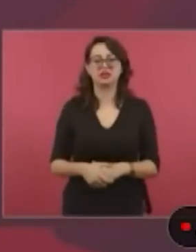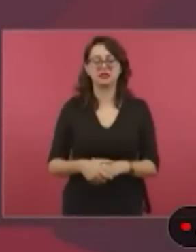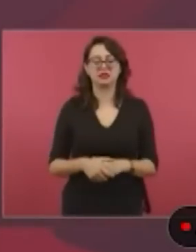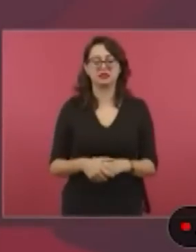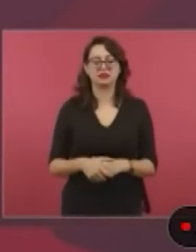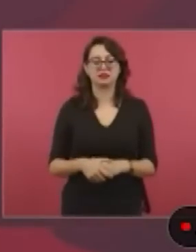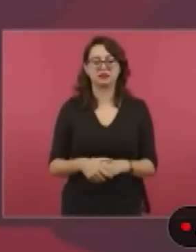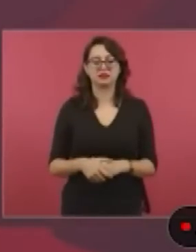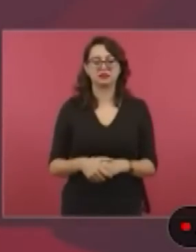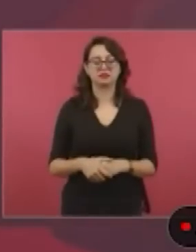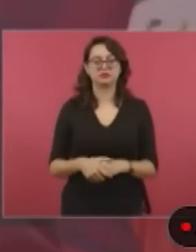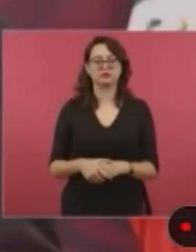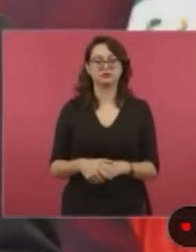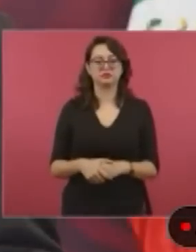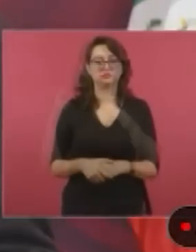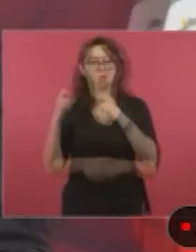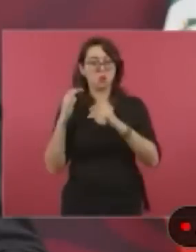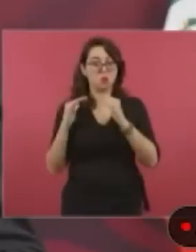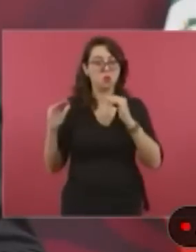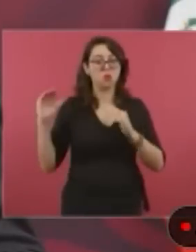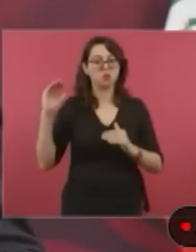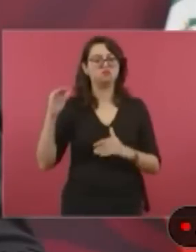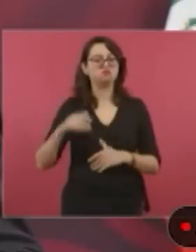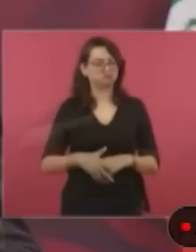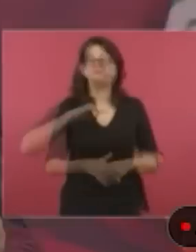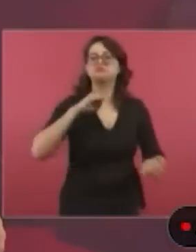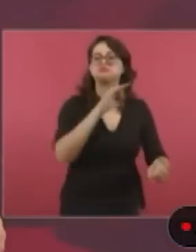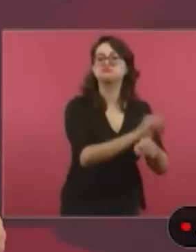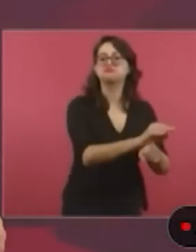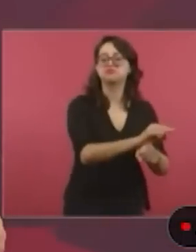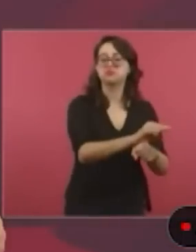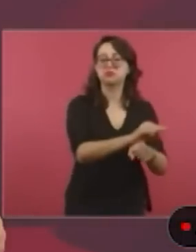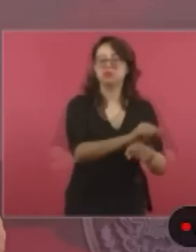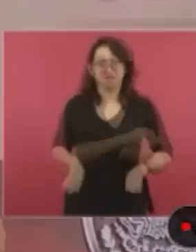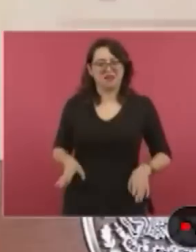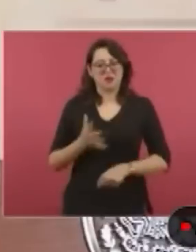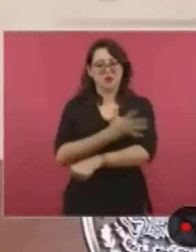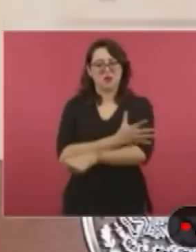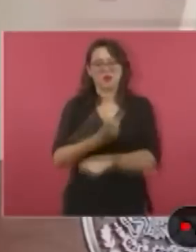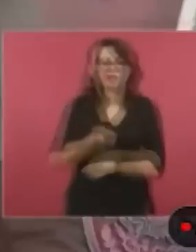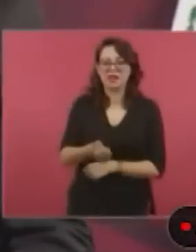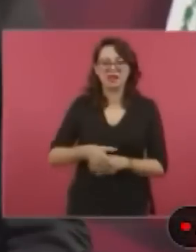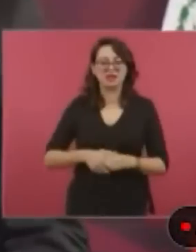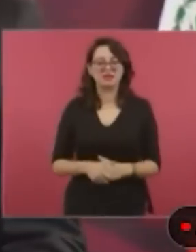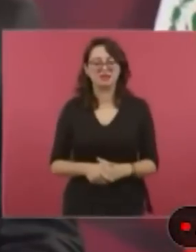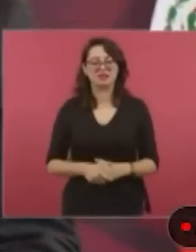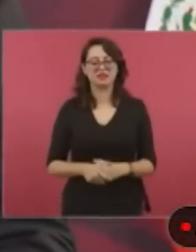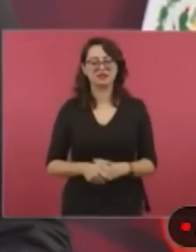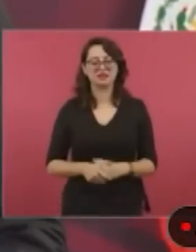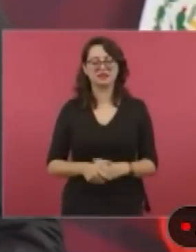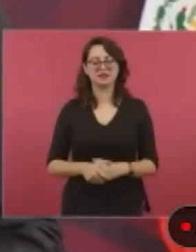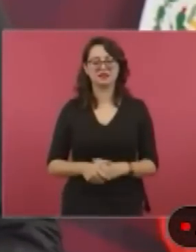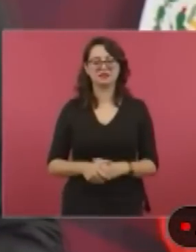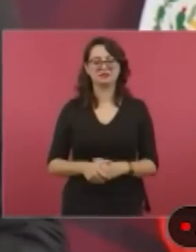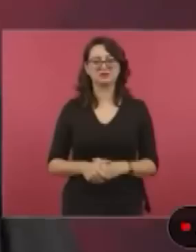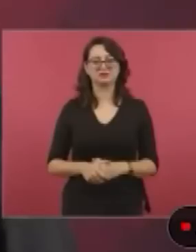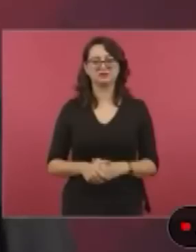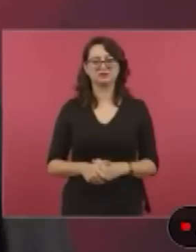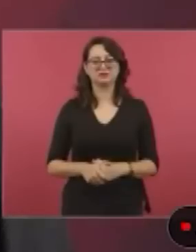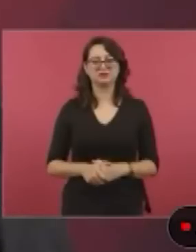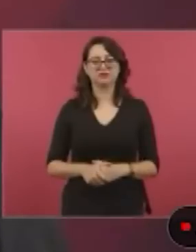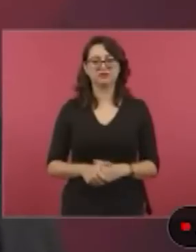a los estudiantes en Chihuahua y un ministro deshonesto ordena que no se distribuyan los libros